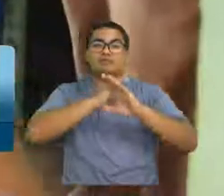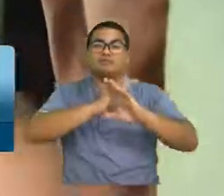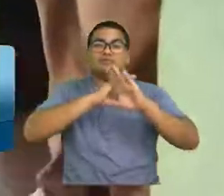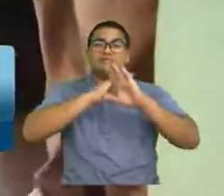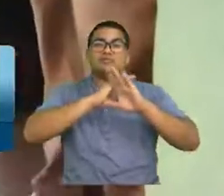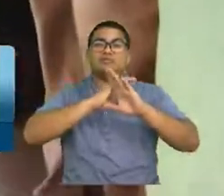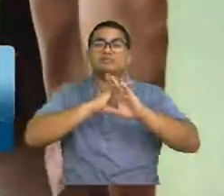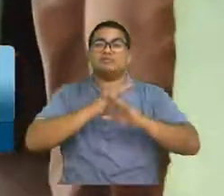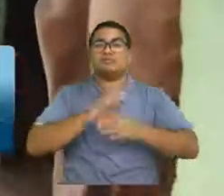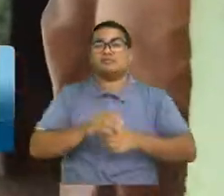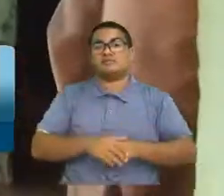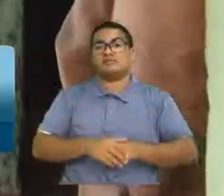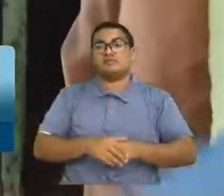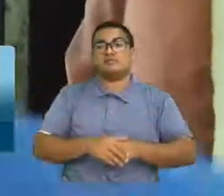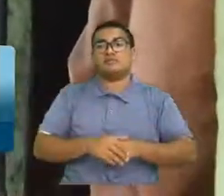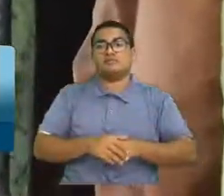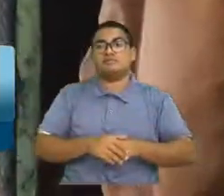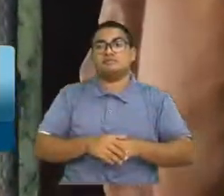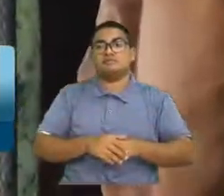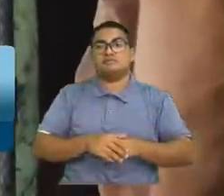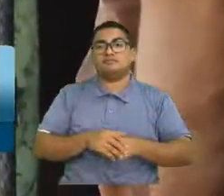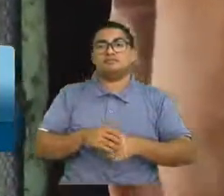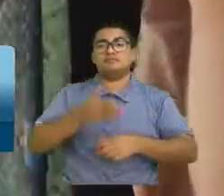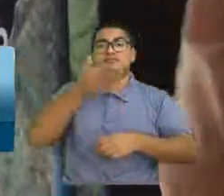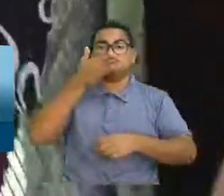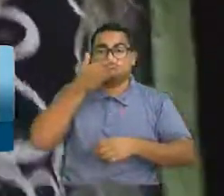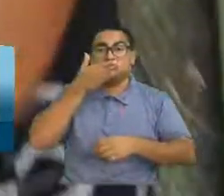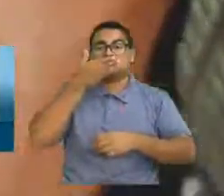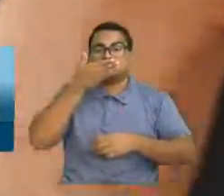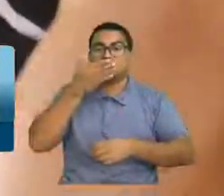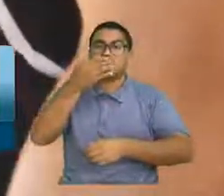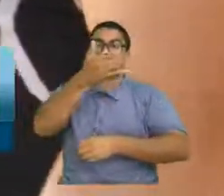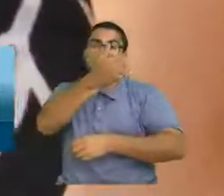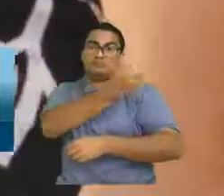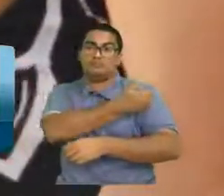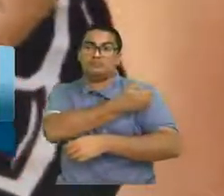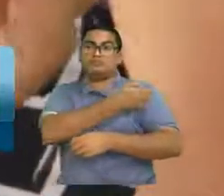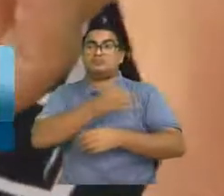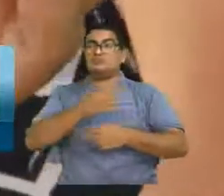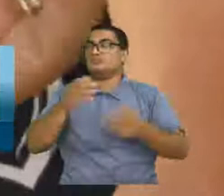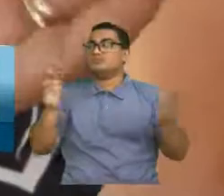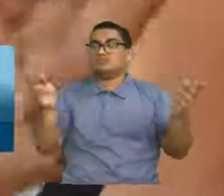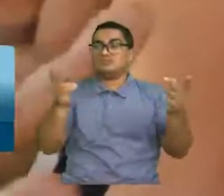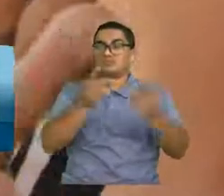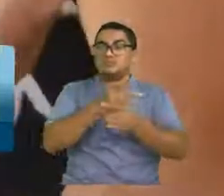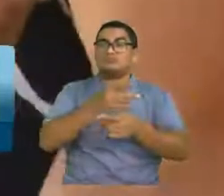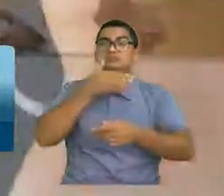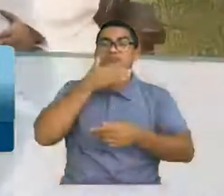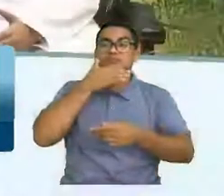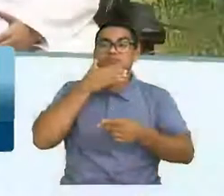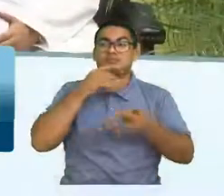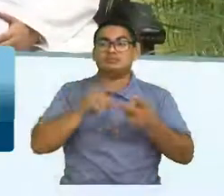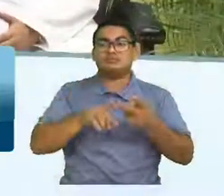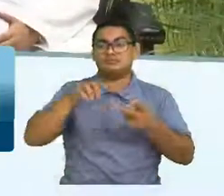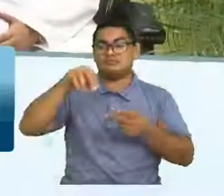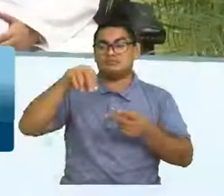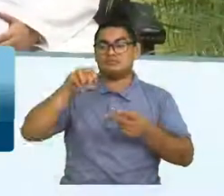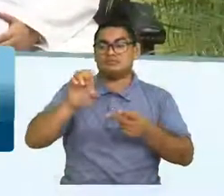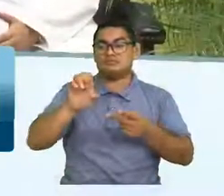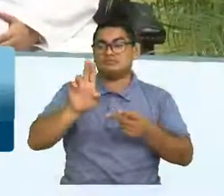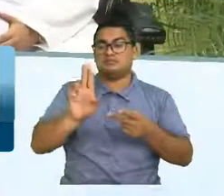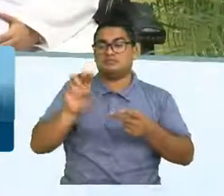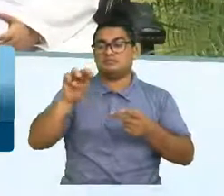andamos poniendo nosotros la vacuna de la influenza para crónico y también lo que es la neumococo de